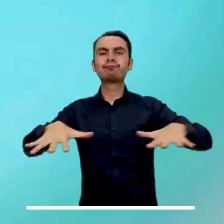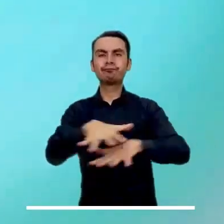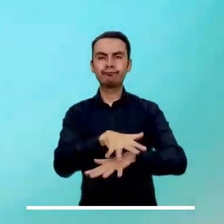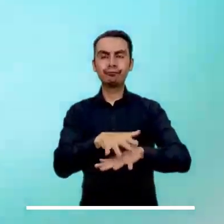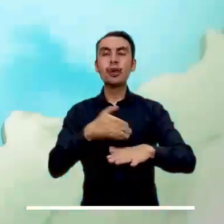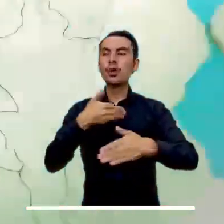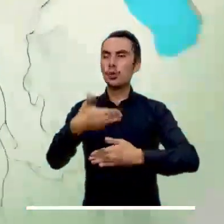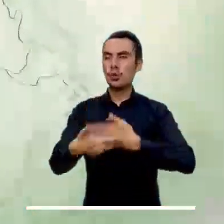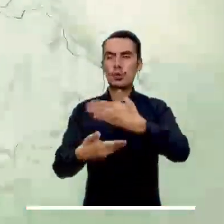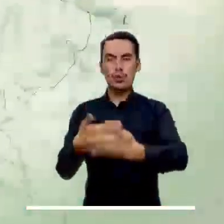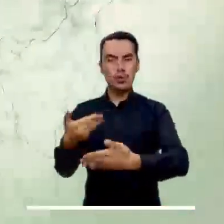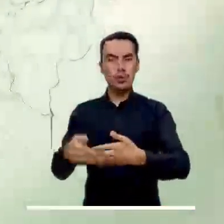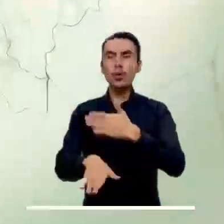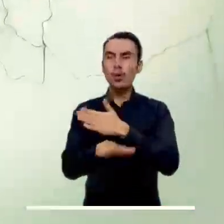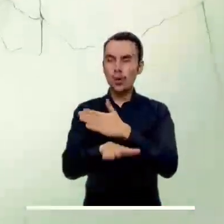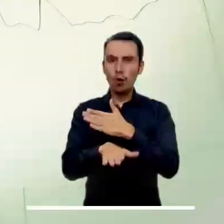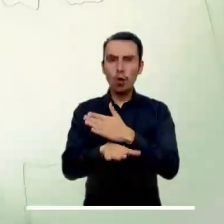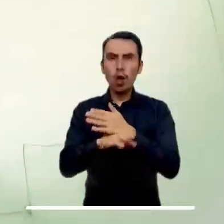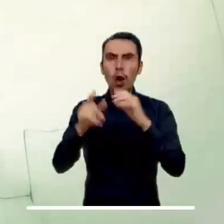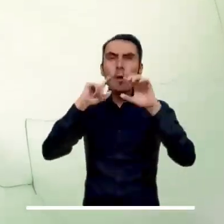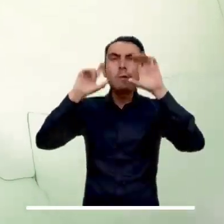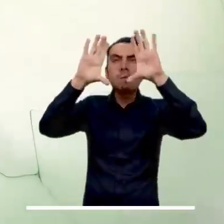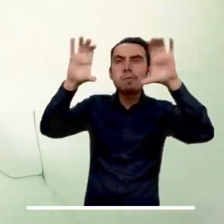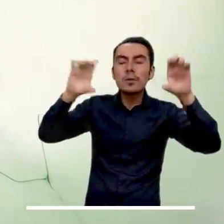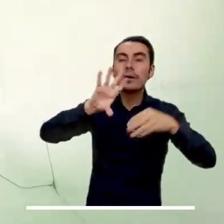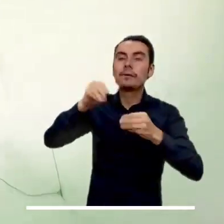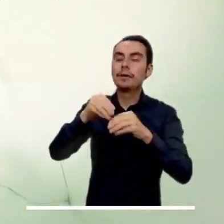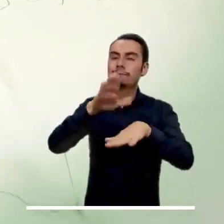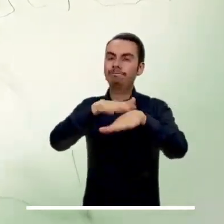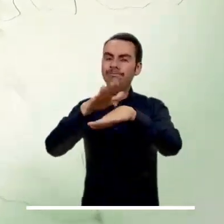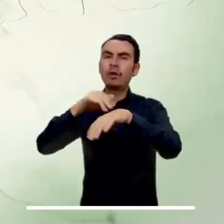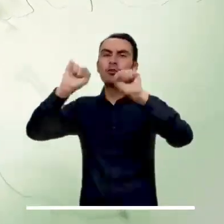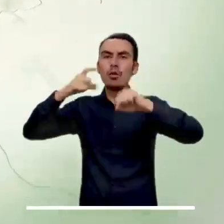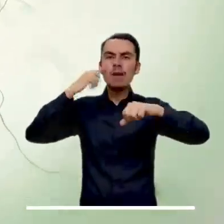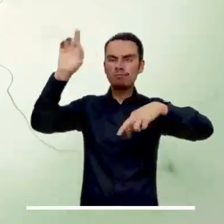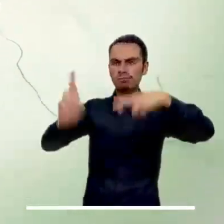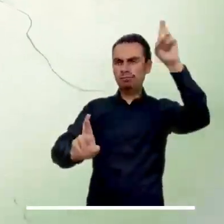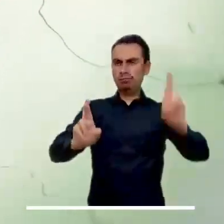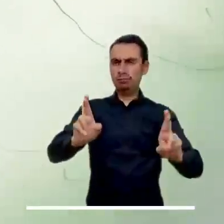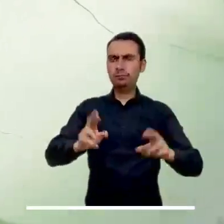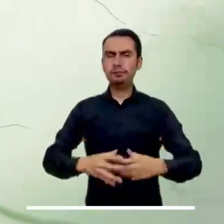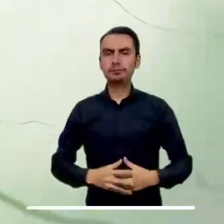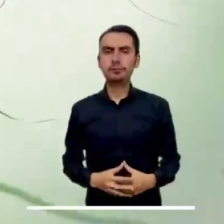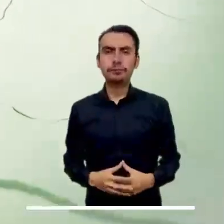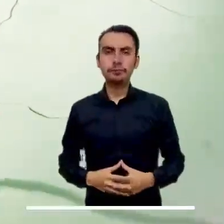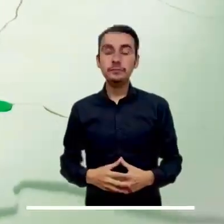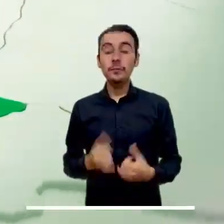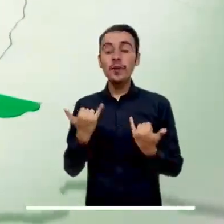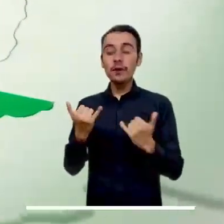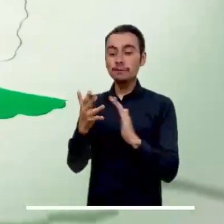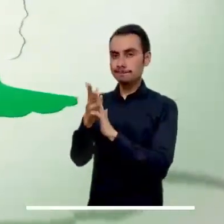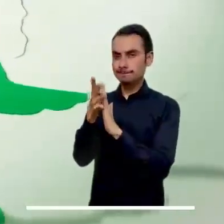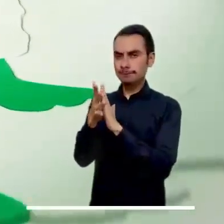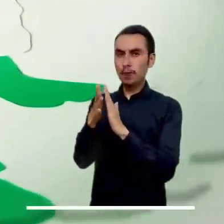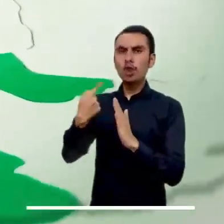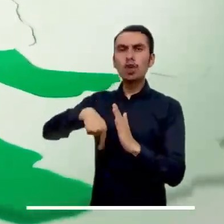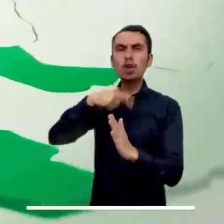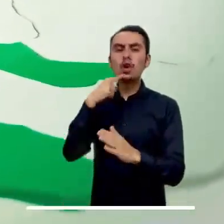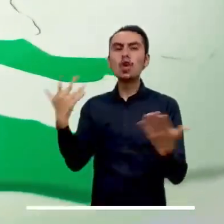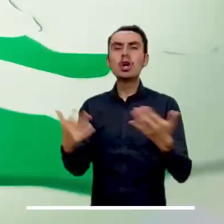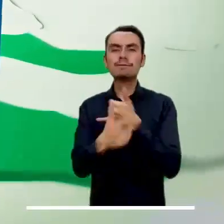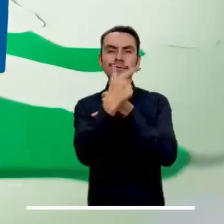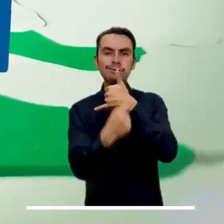esporádicas. La región pacífica también estaría bajo la influencia del tiempo seco, por lo demás se espera un cielo entre parcial